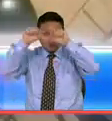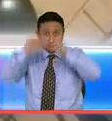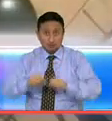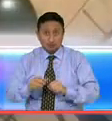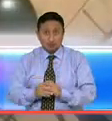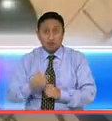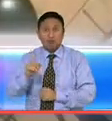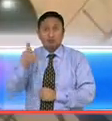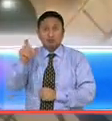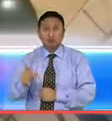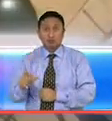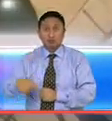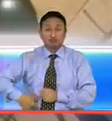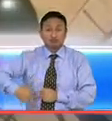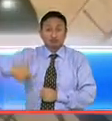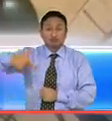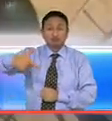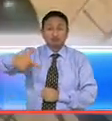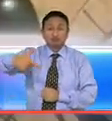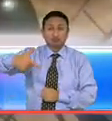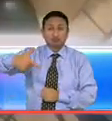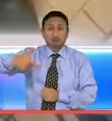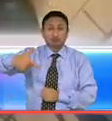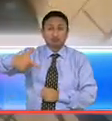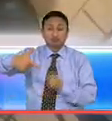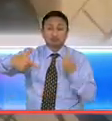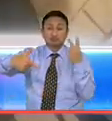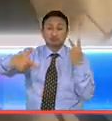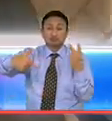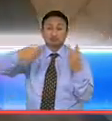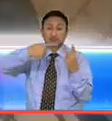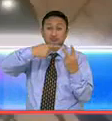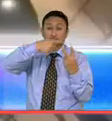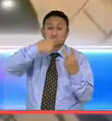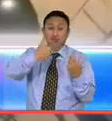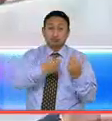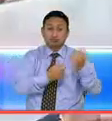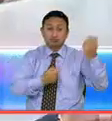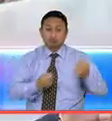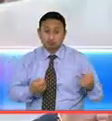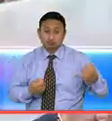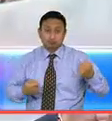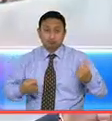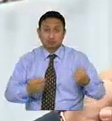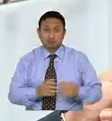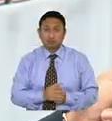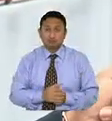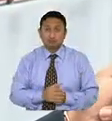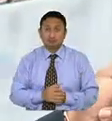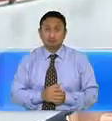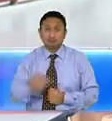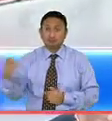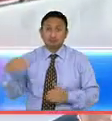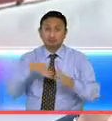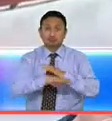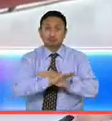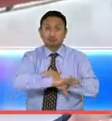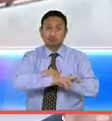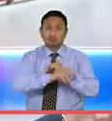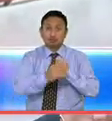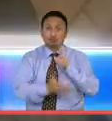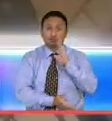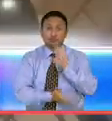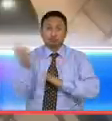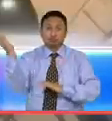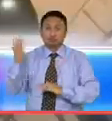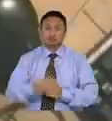los delincuentes portaba un arma de fuego y los 2 restantes cuchillos. Llegaron, pues, perpetraron el robo y se fueron,